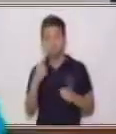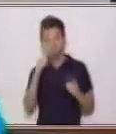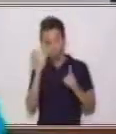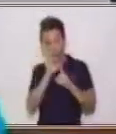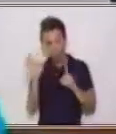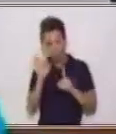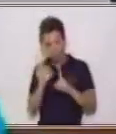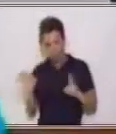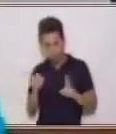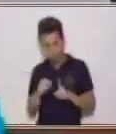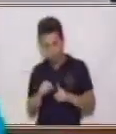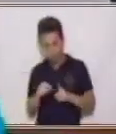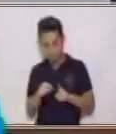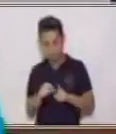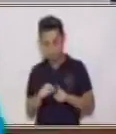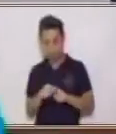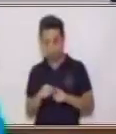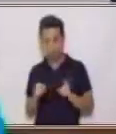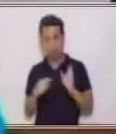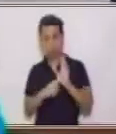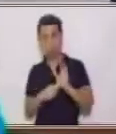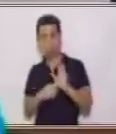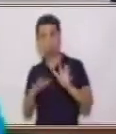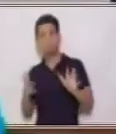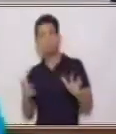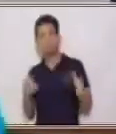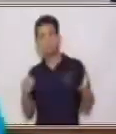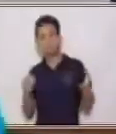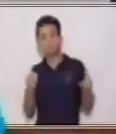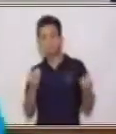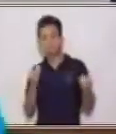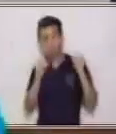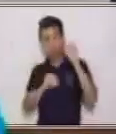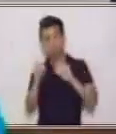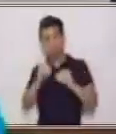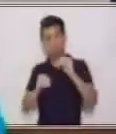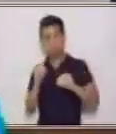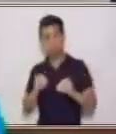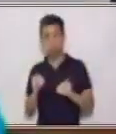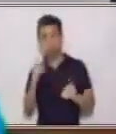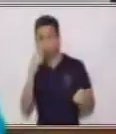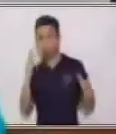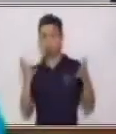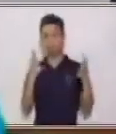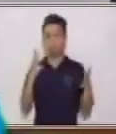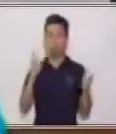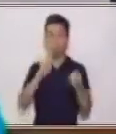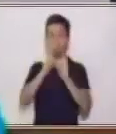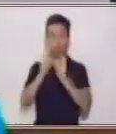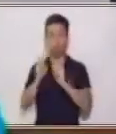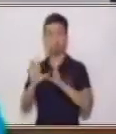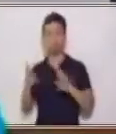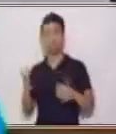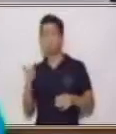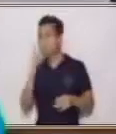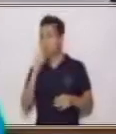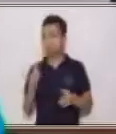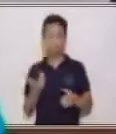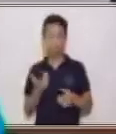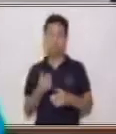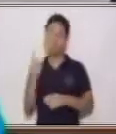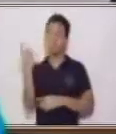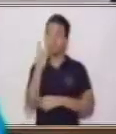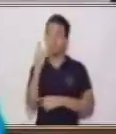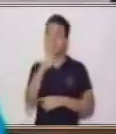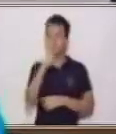ir en querer dar previo la introducción y medio el contenido y no va a haber un cierre. Y es muy